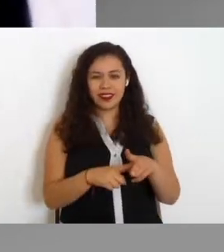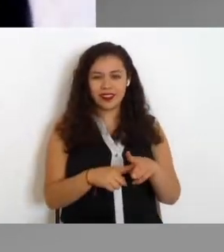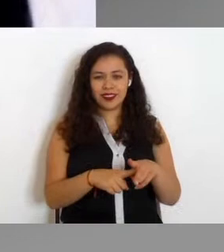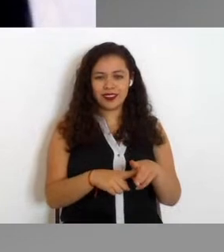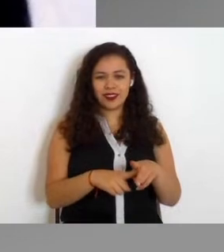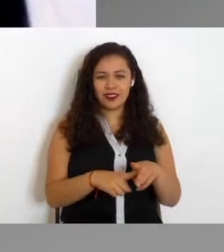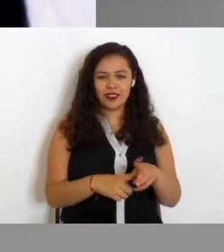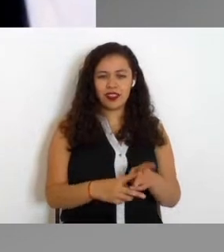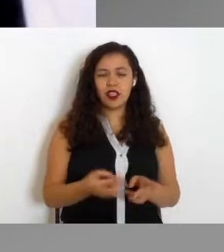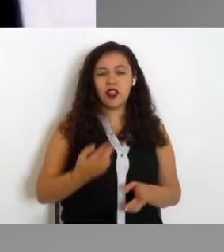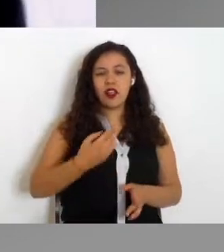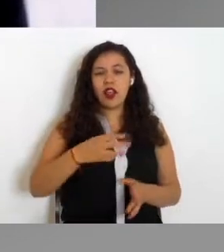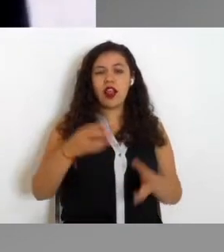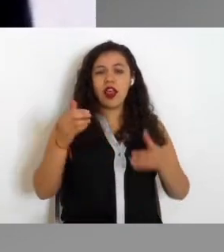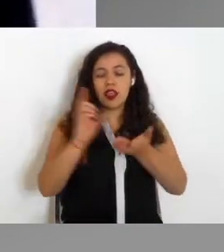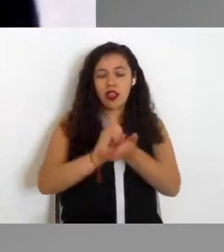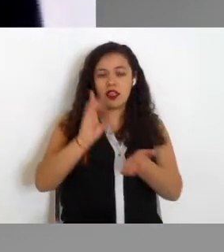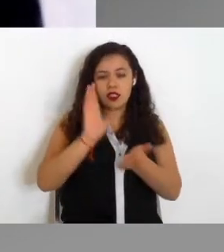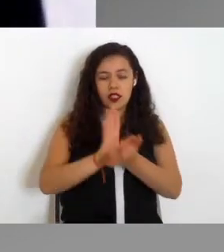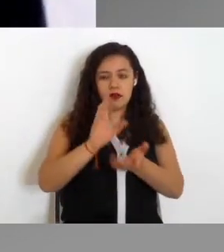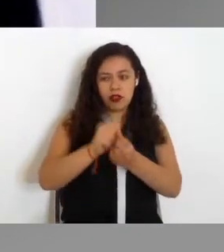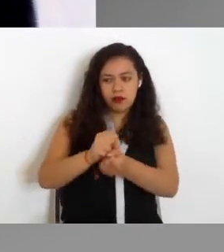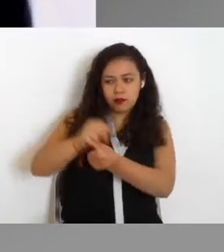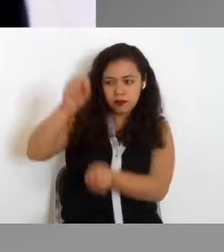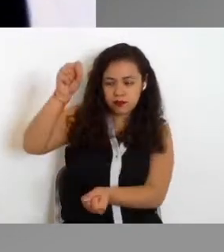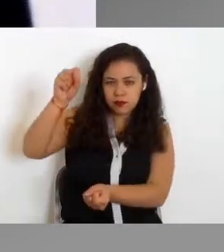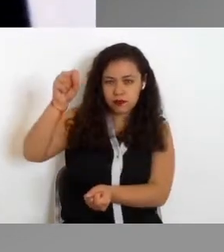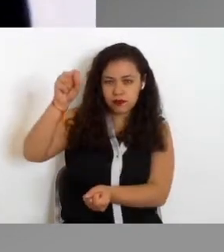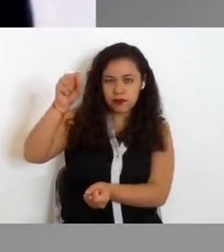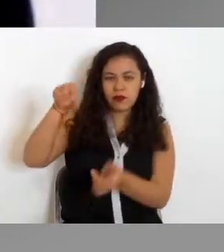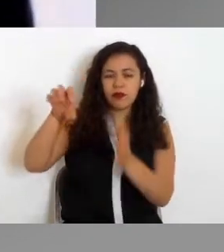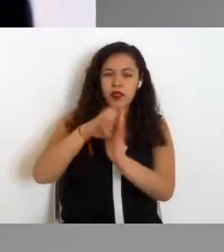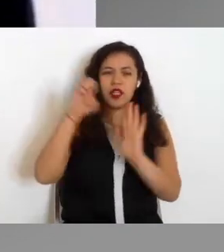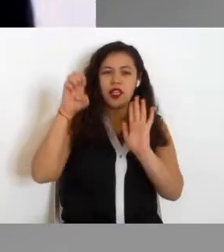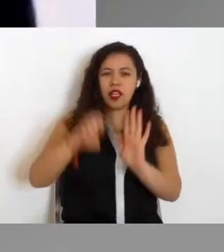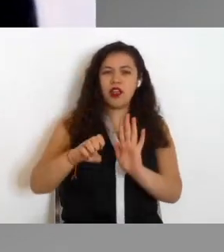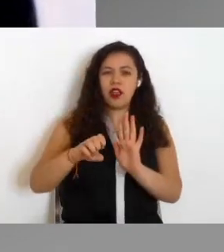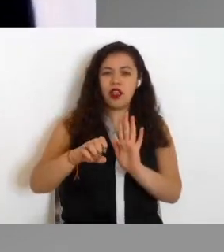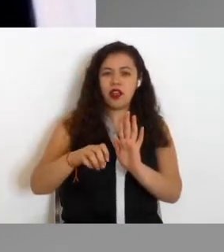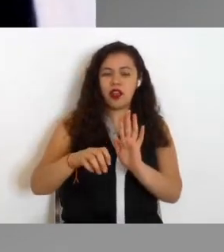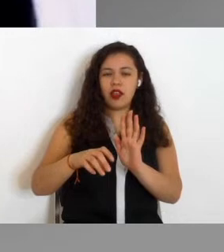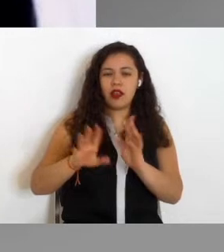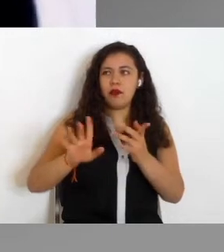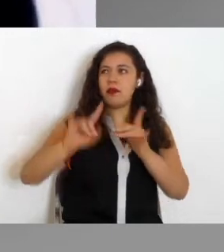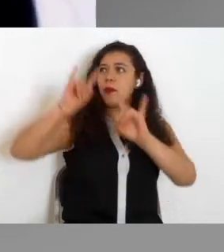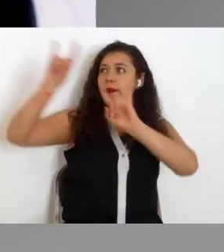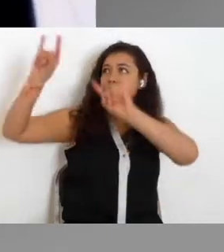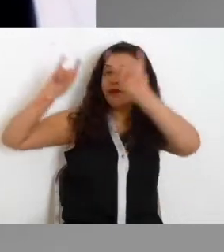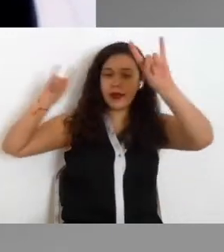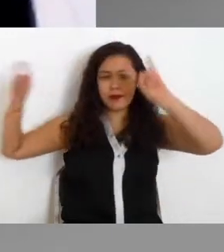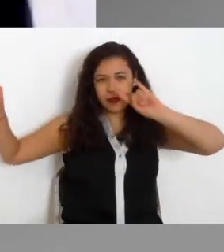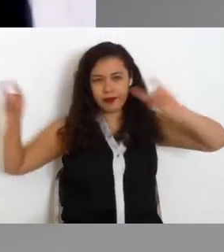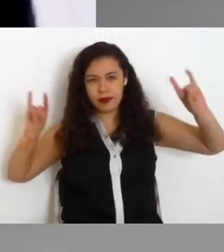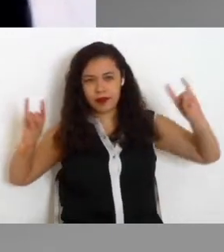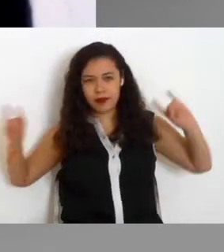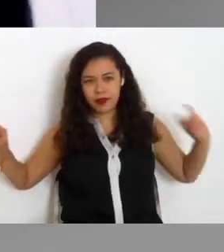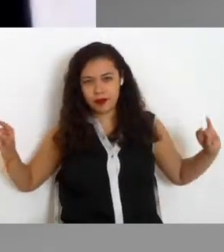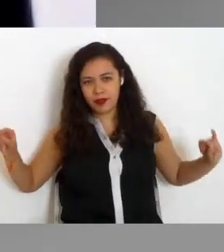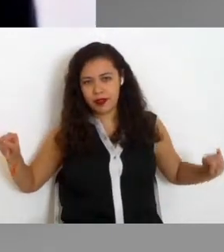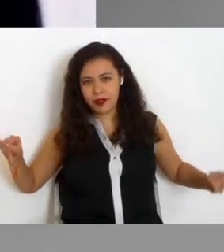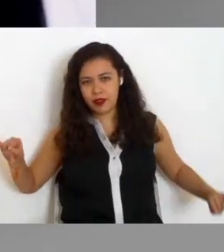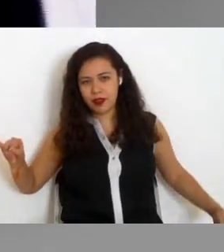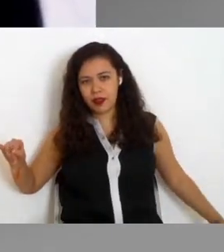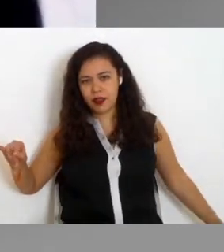podemos visibilizar la discapacidad, por ejemplo, en la publicidad. Cuando vemos a las personas que están